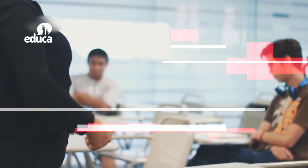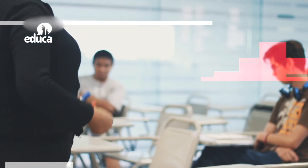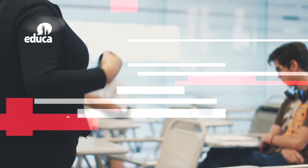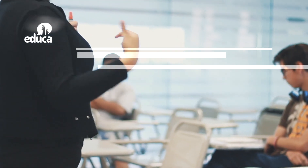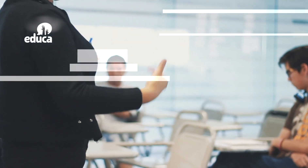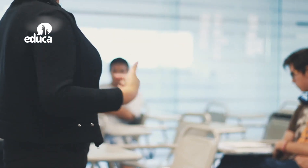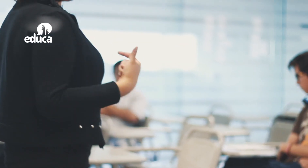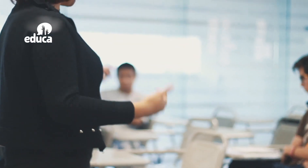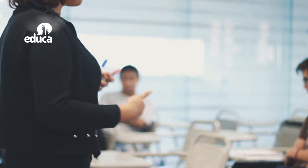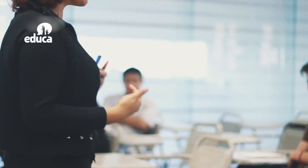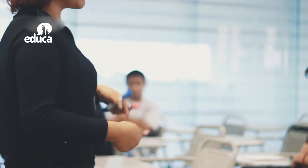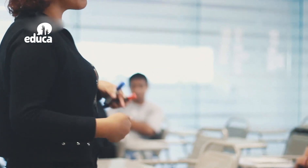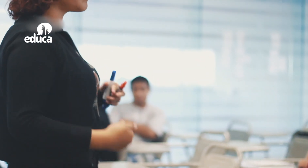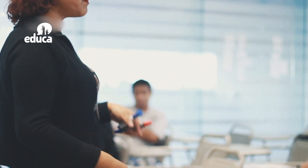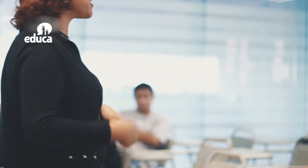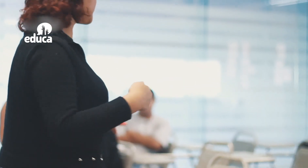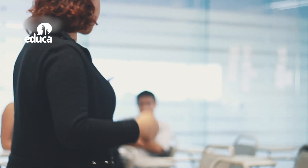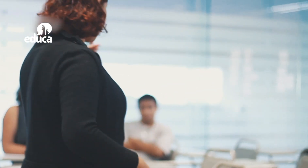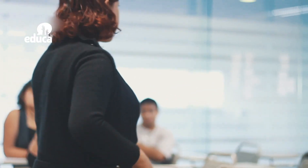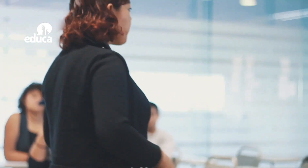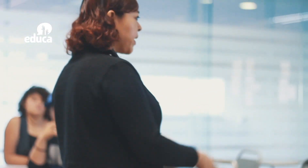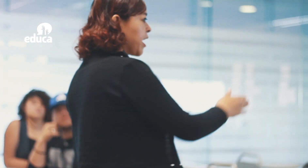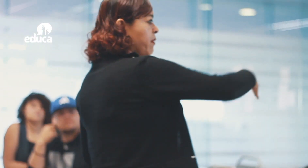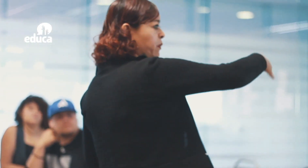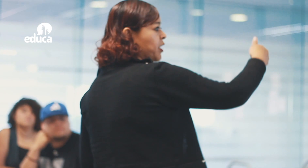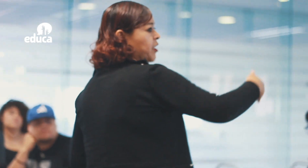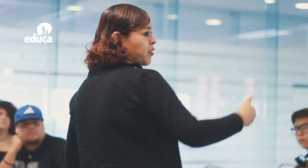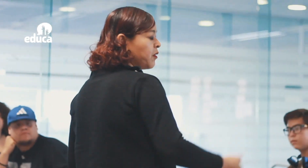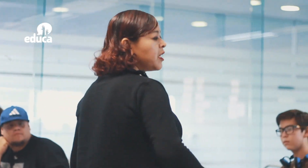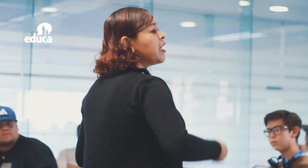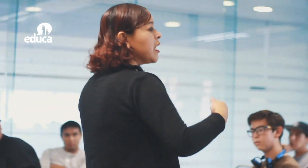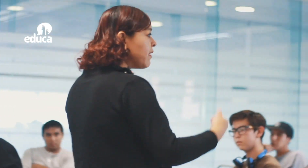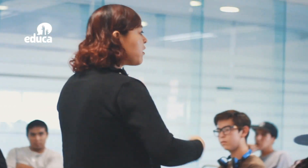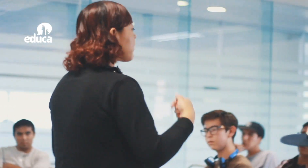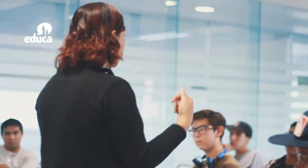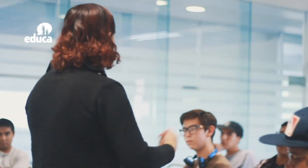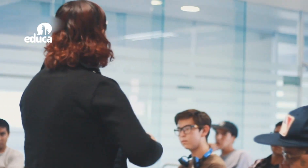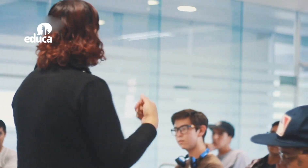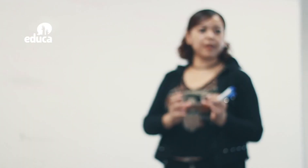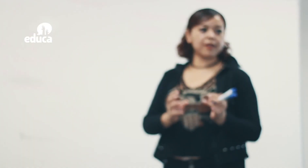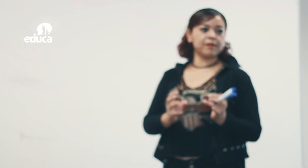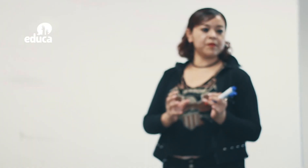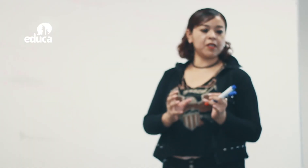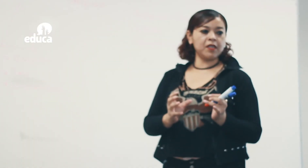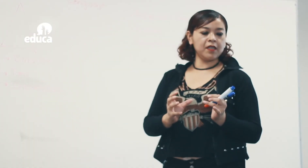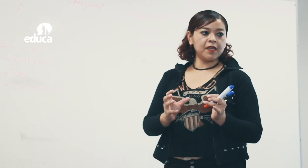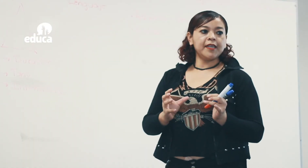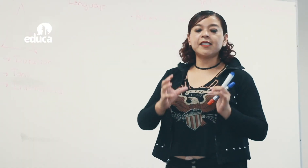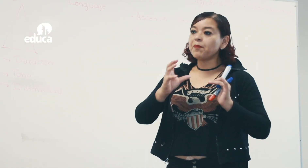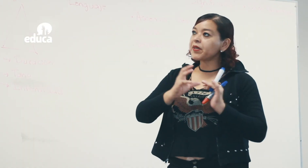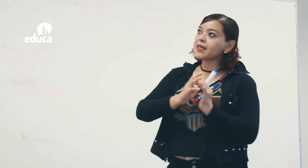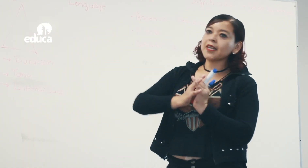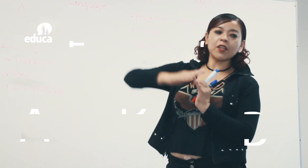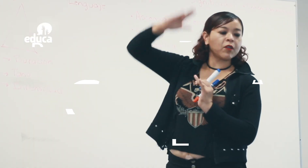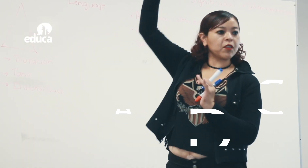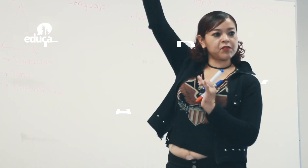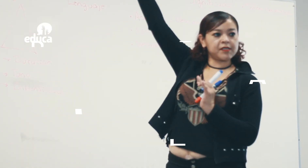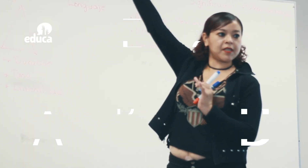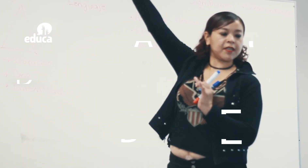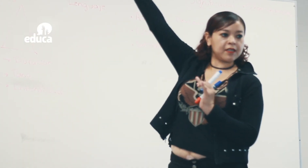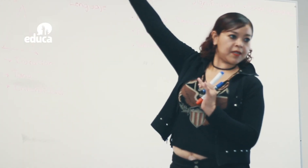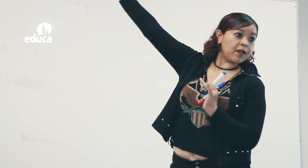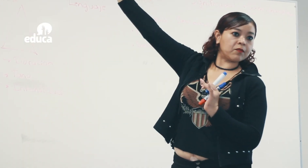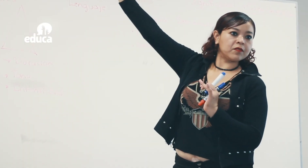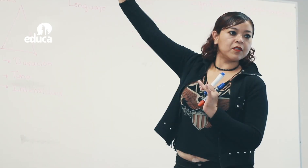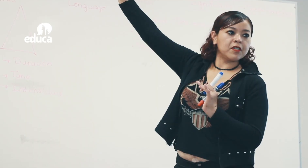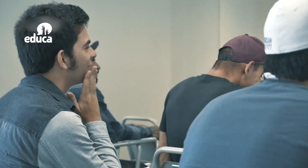¿no? Lo que nosotros vemos como algo, digamos, casi dado por sentido común. Ay, pero ¿cómo?